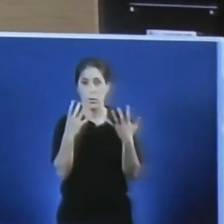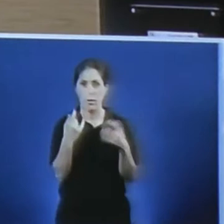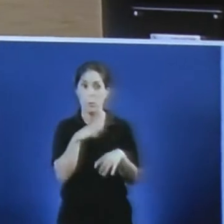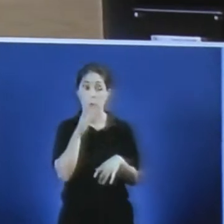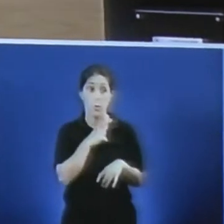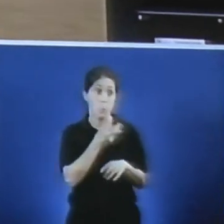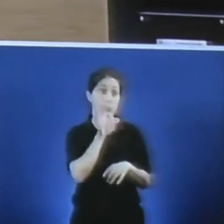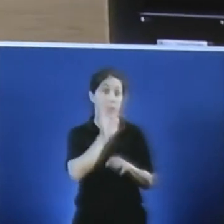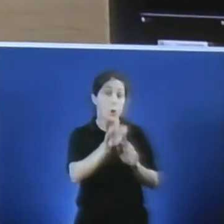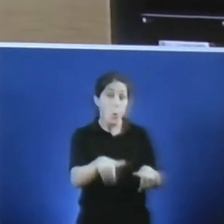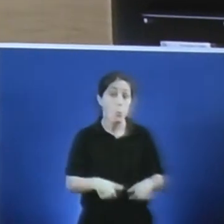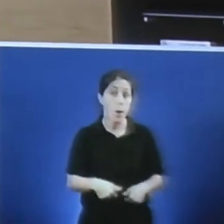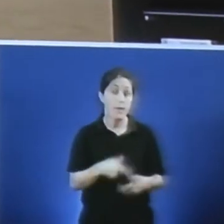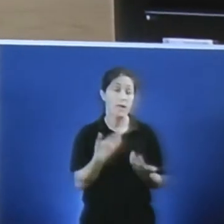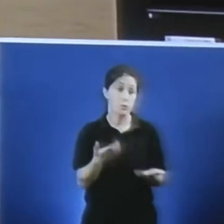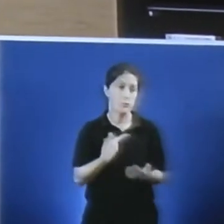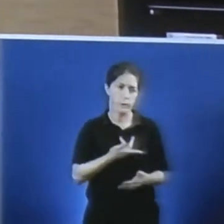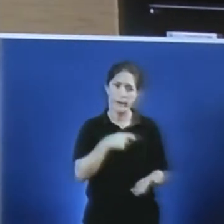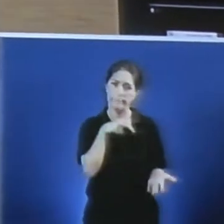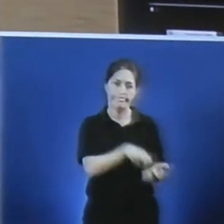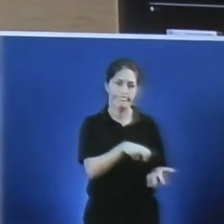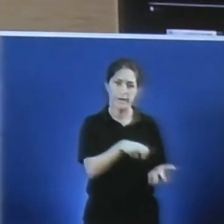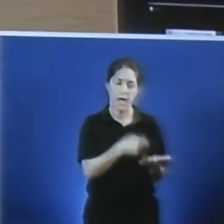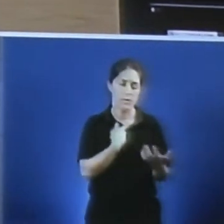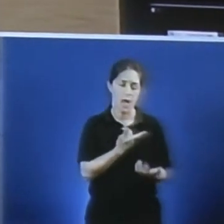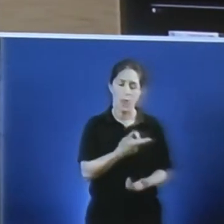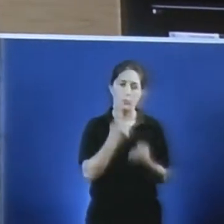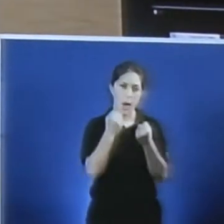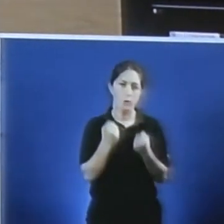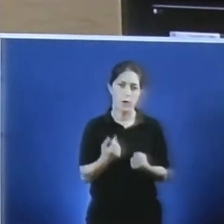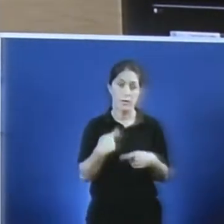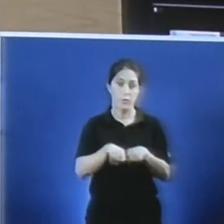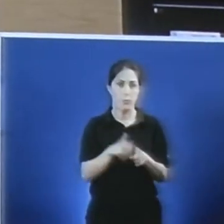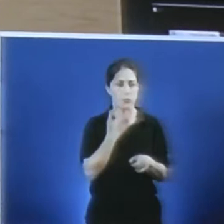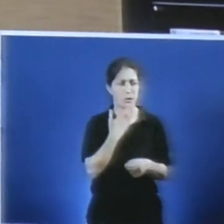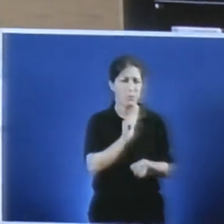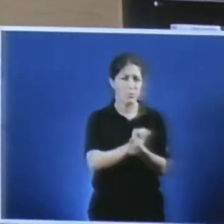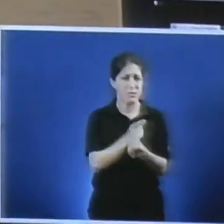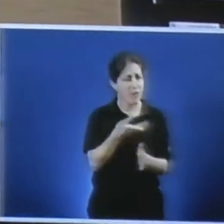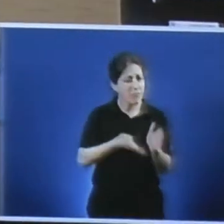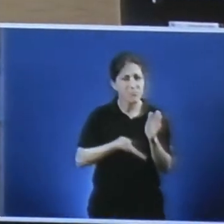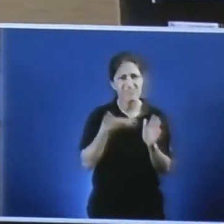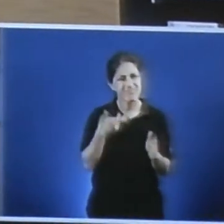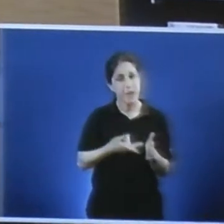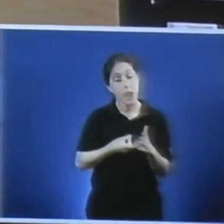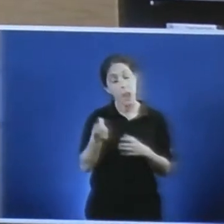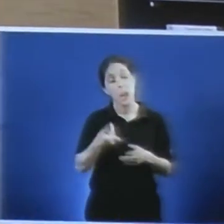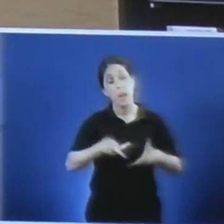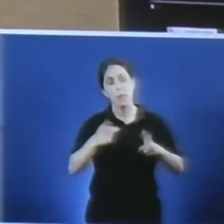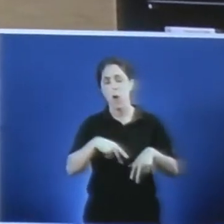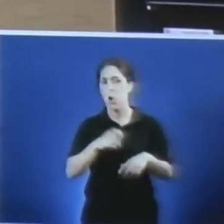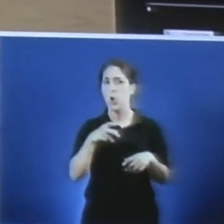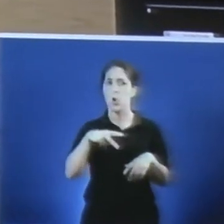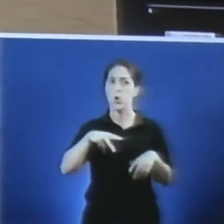sera con las autoridades marquis y unos colegas el empresario proféticamente la última